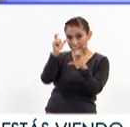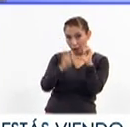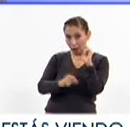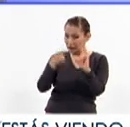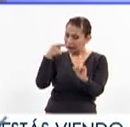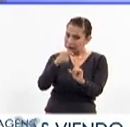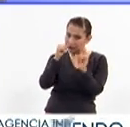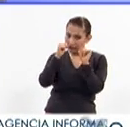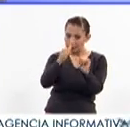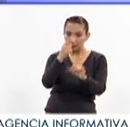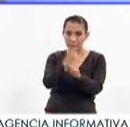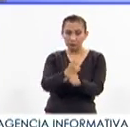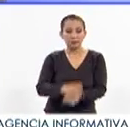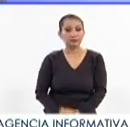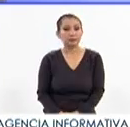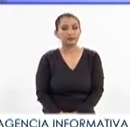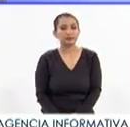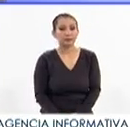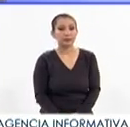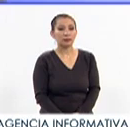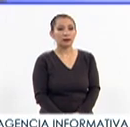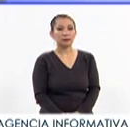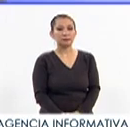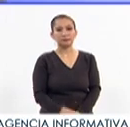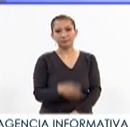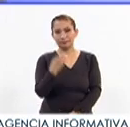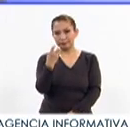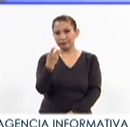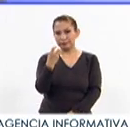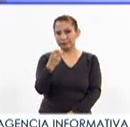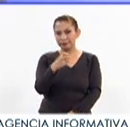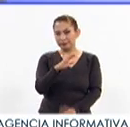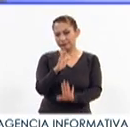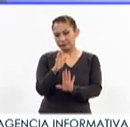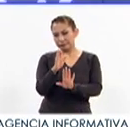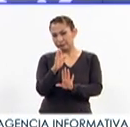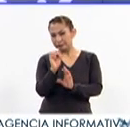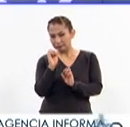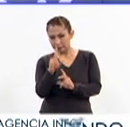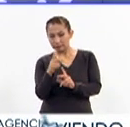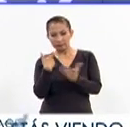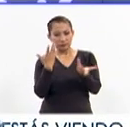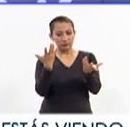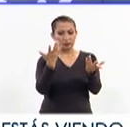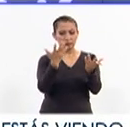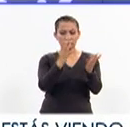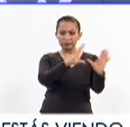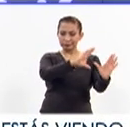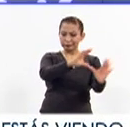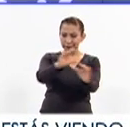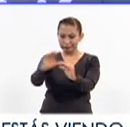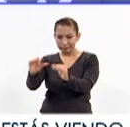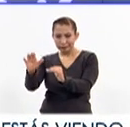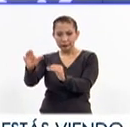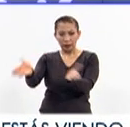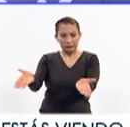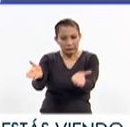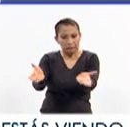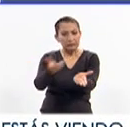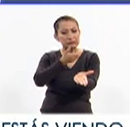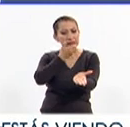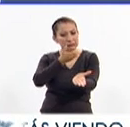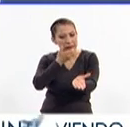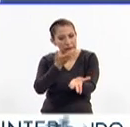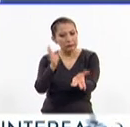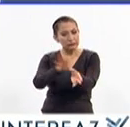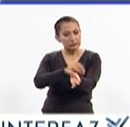como prioritarios. Claro. Para ello también, más allá de inculcar la cultura